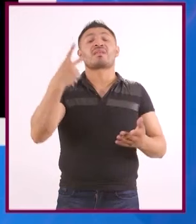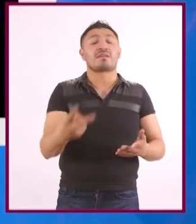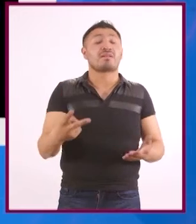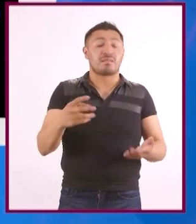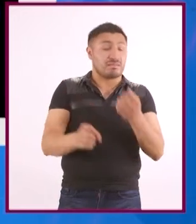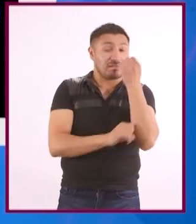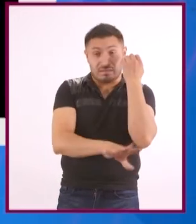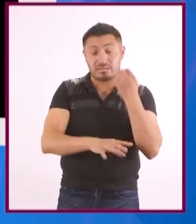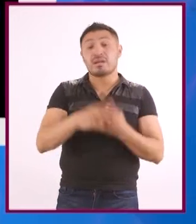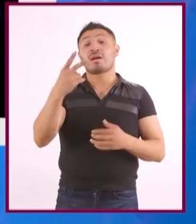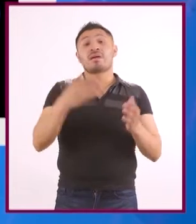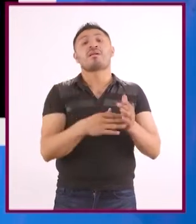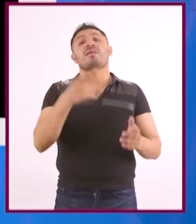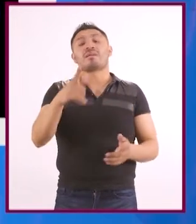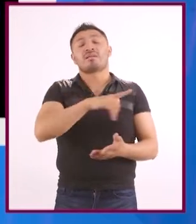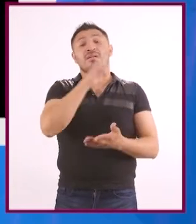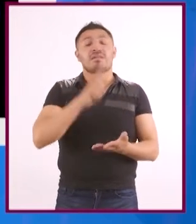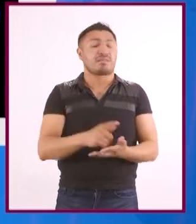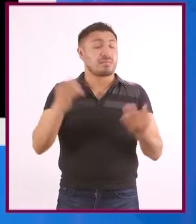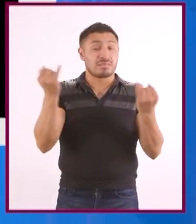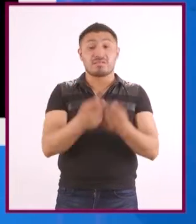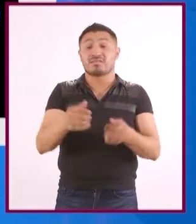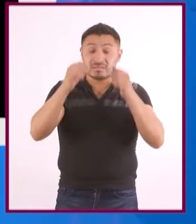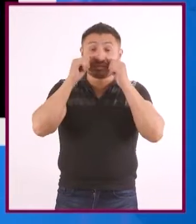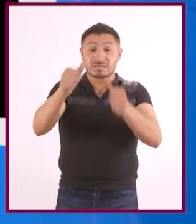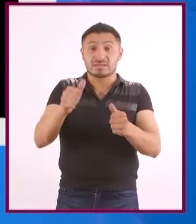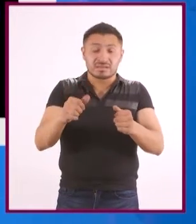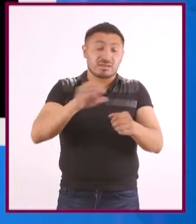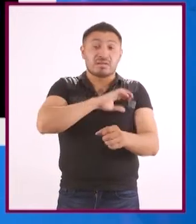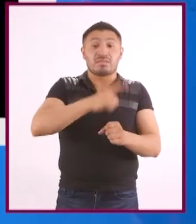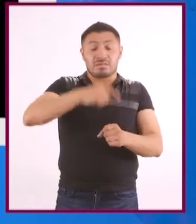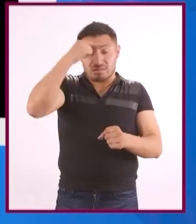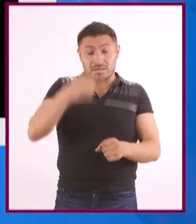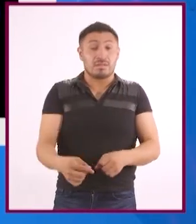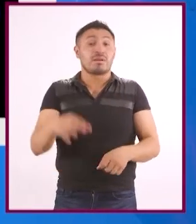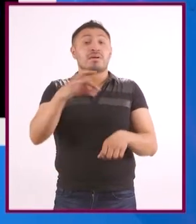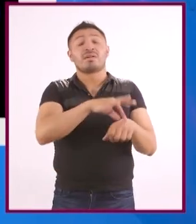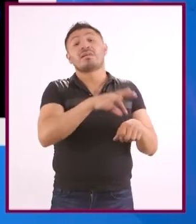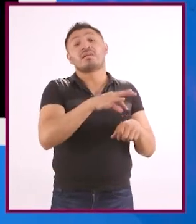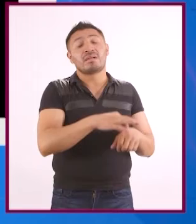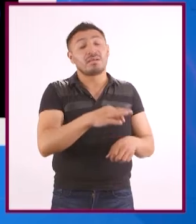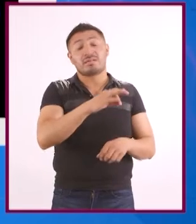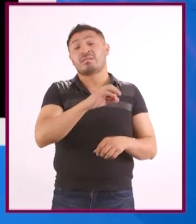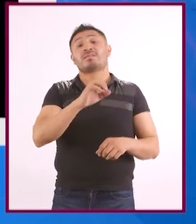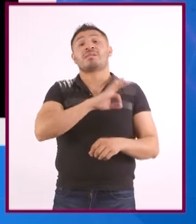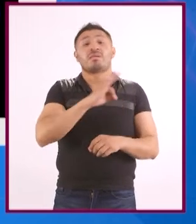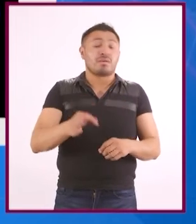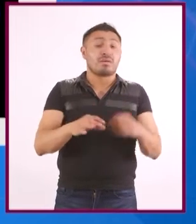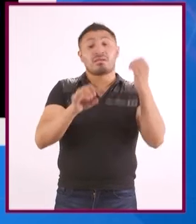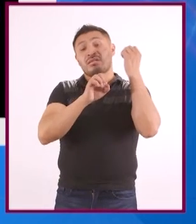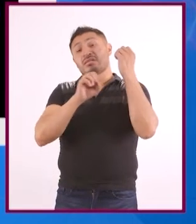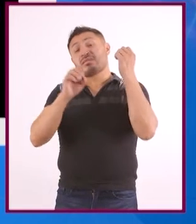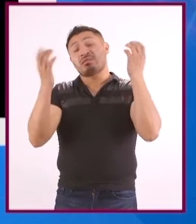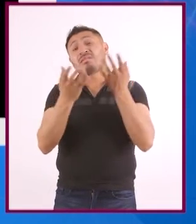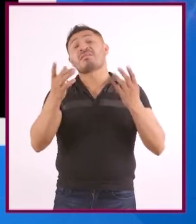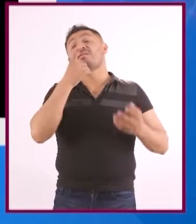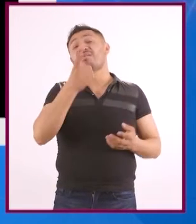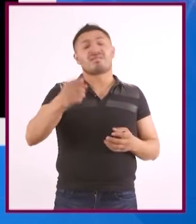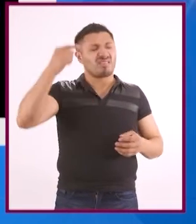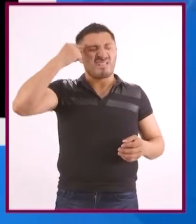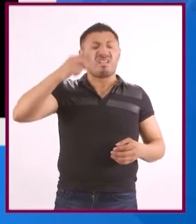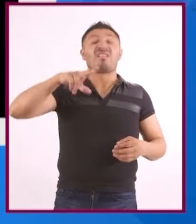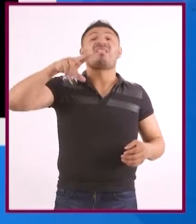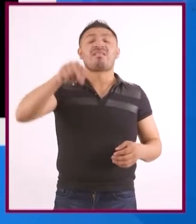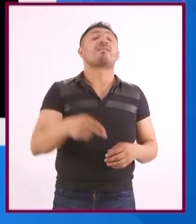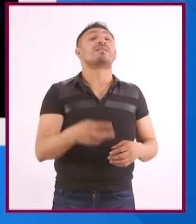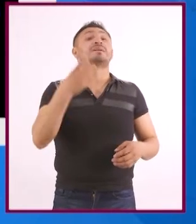2007, la ley también contempló la posibilidad para los médicos de poder realizar una objeción de conciencia,